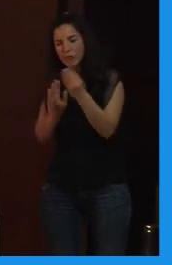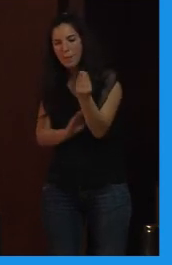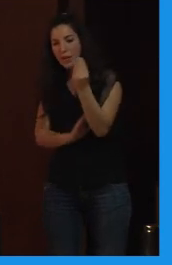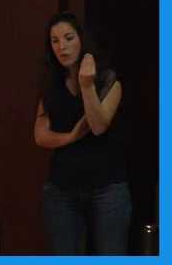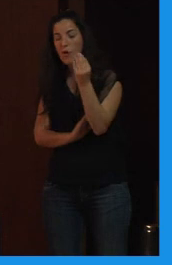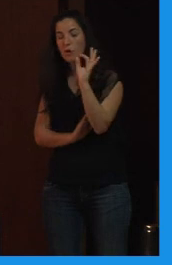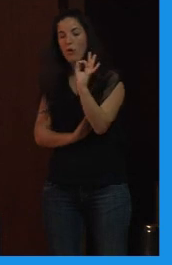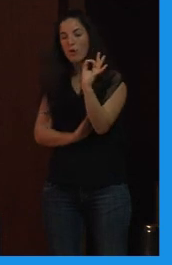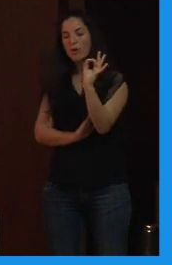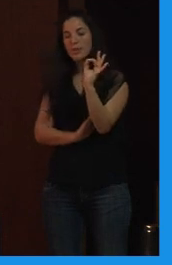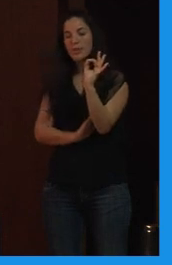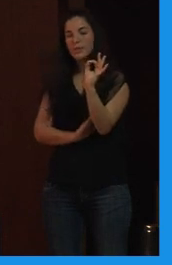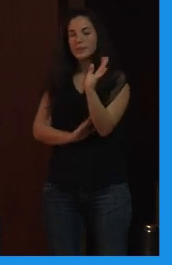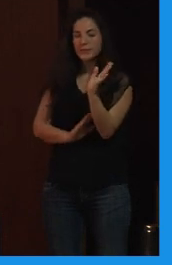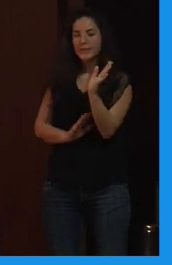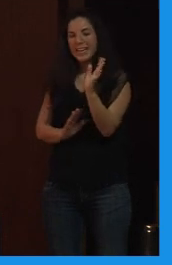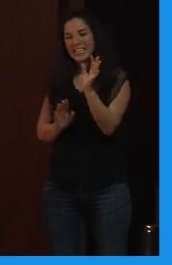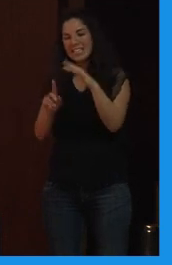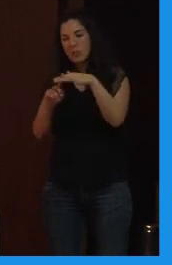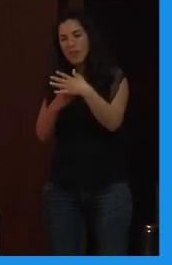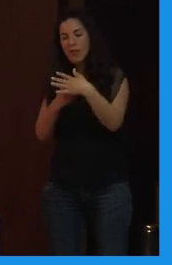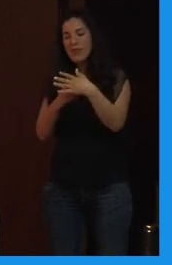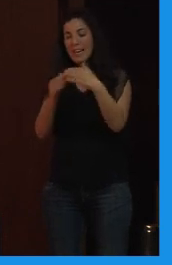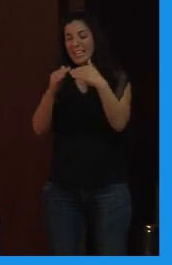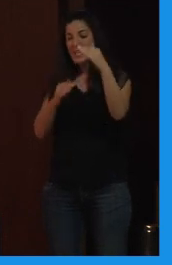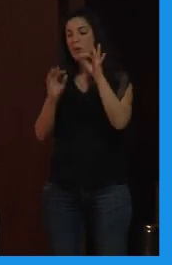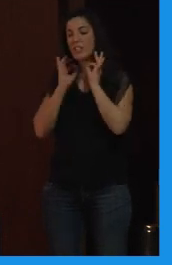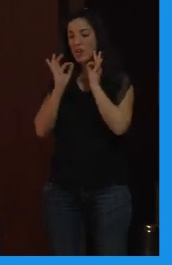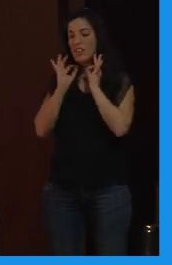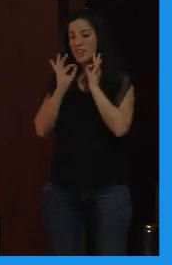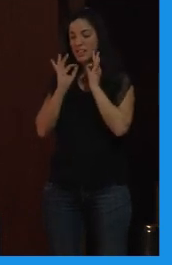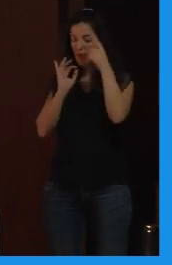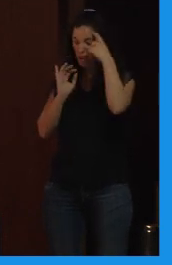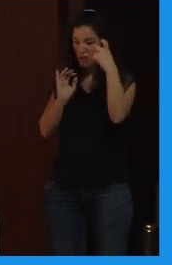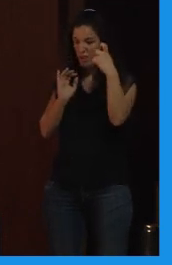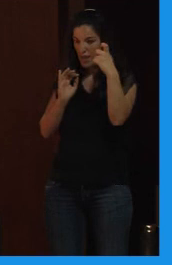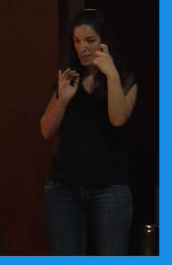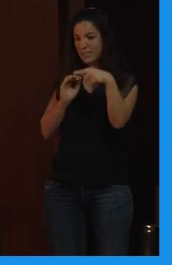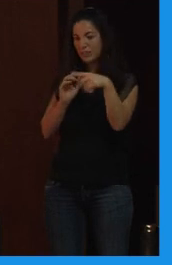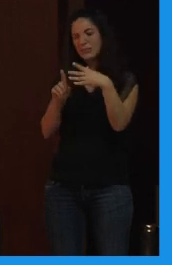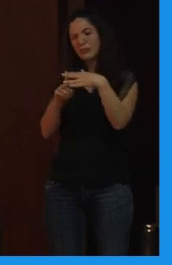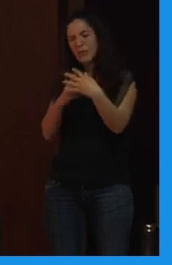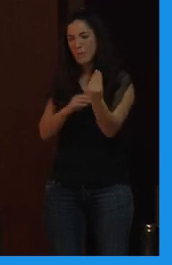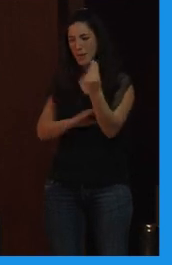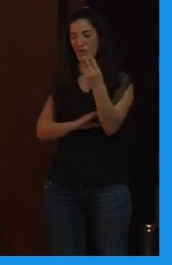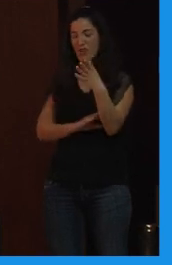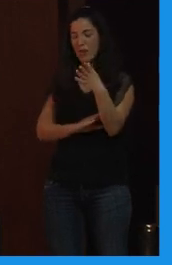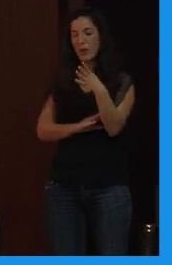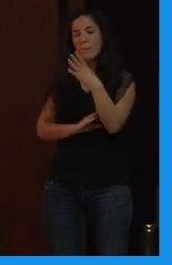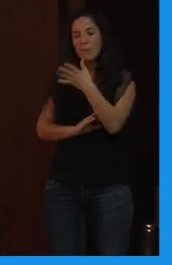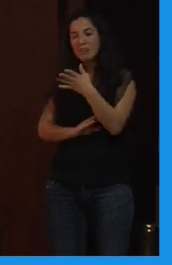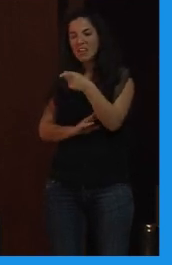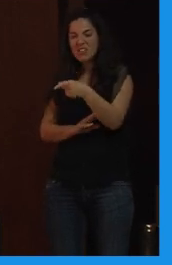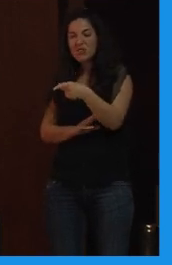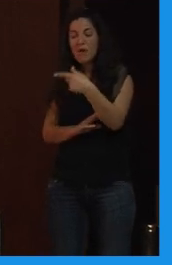tan sencilla como os he dicho en el hipotiroidismo, en el déficit de vitamina D, que es sencillo diagnosticar porque es ver el déficit y sencillo